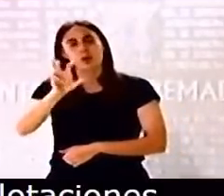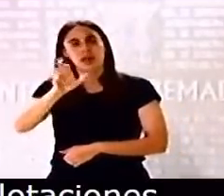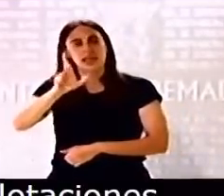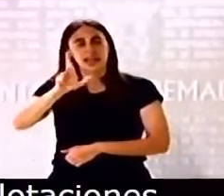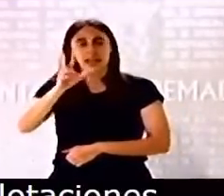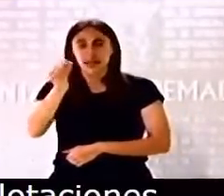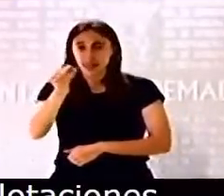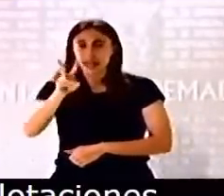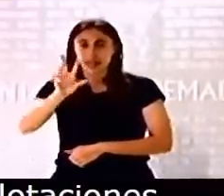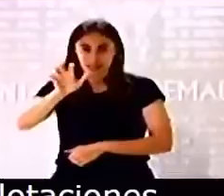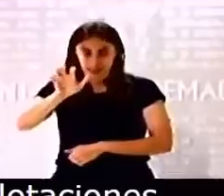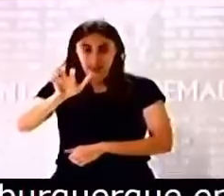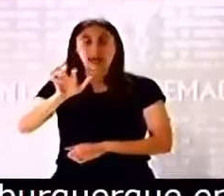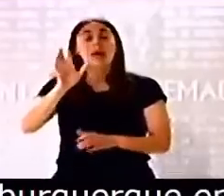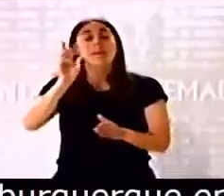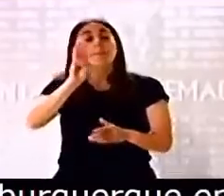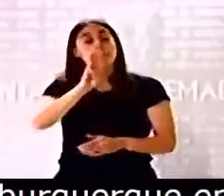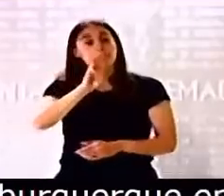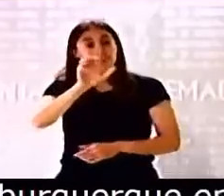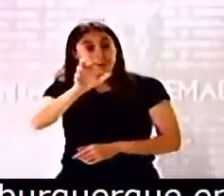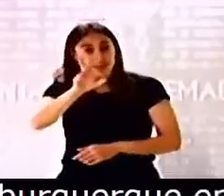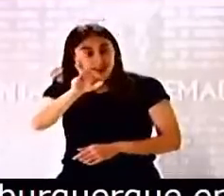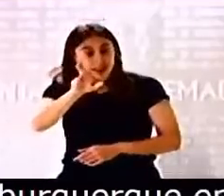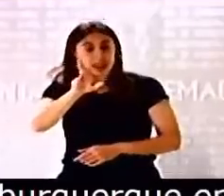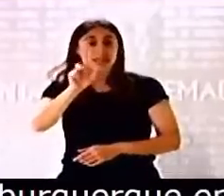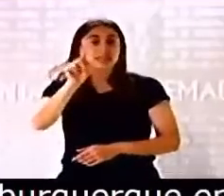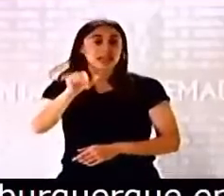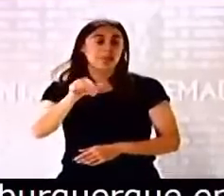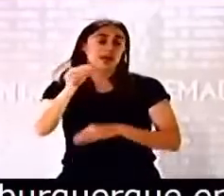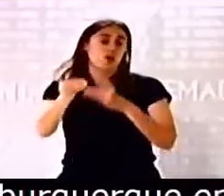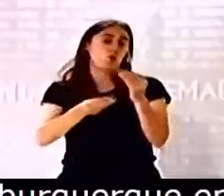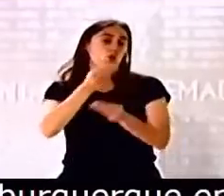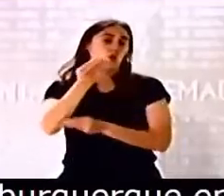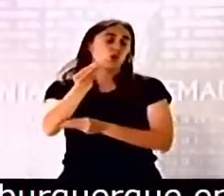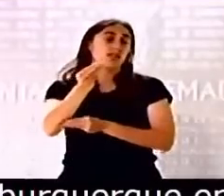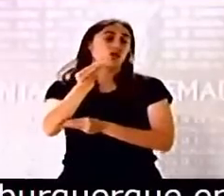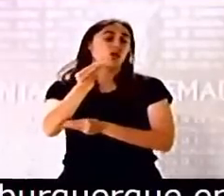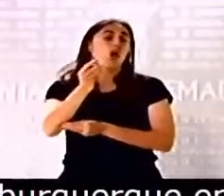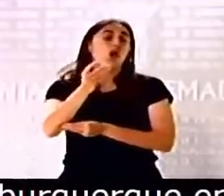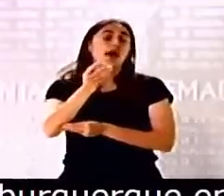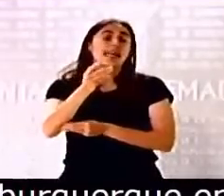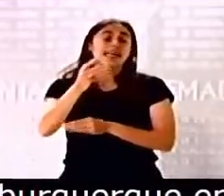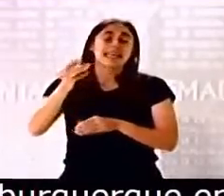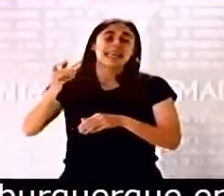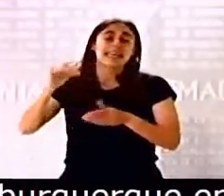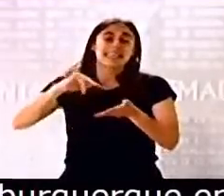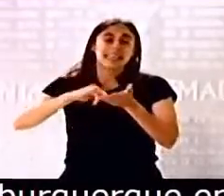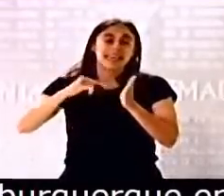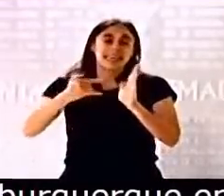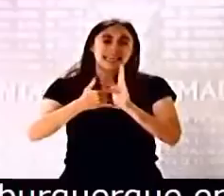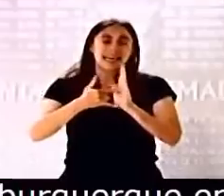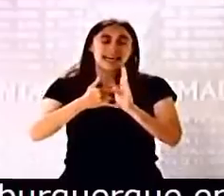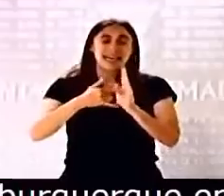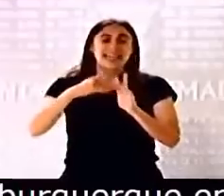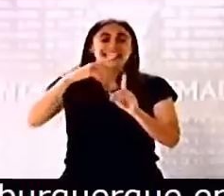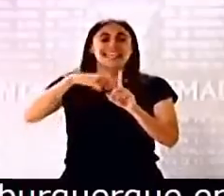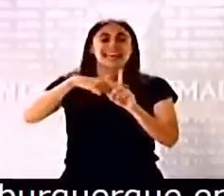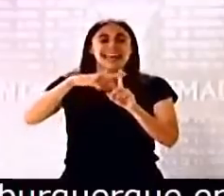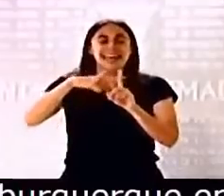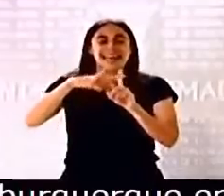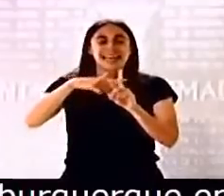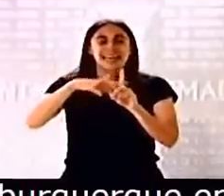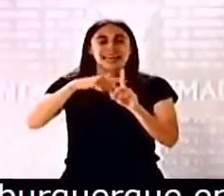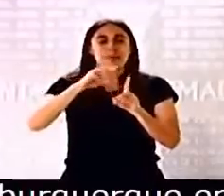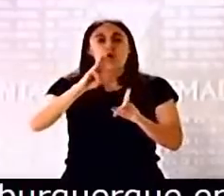Las PCR, además, utilizando la técnica del Thermo-Fisher, que es una técnica a la hora de realizar